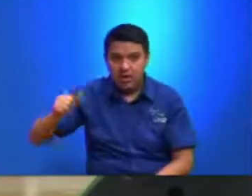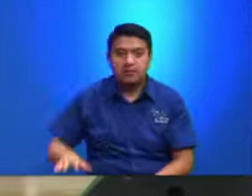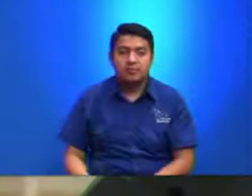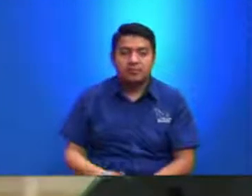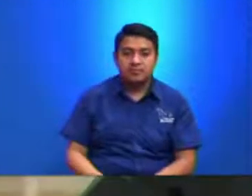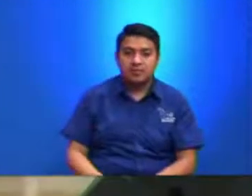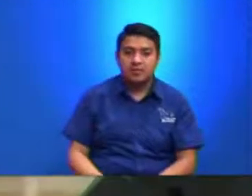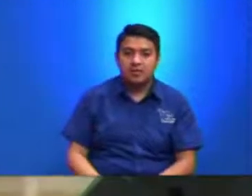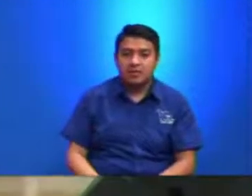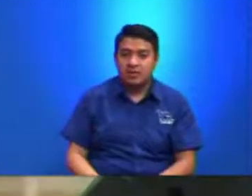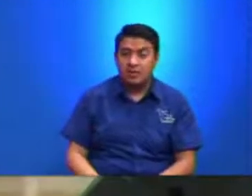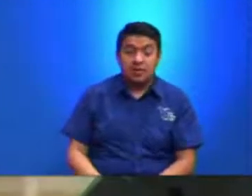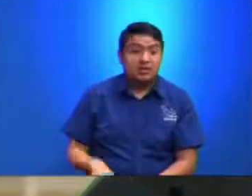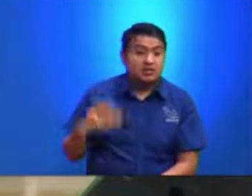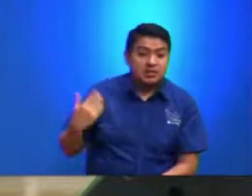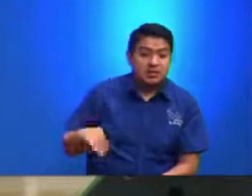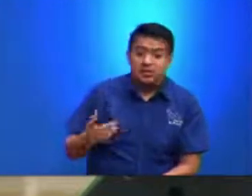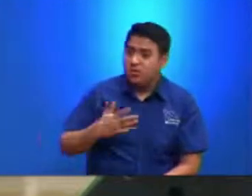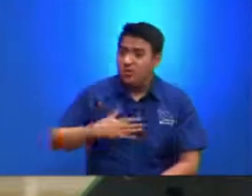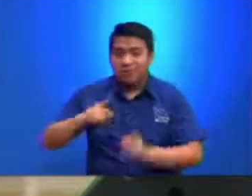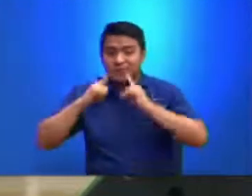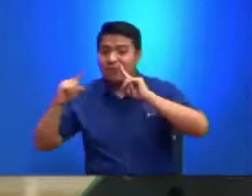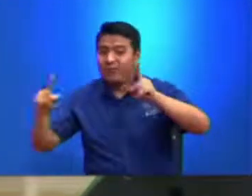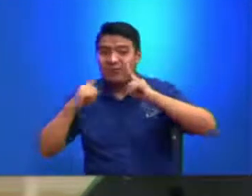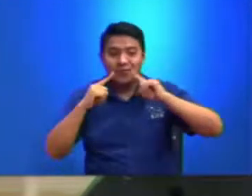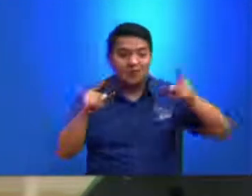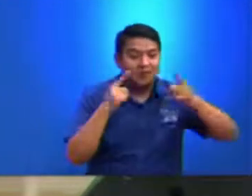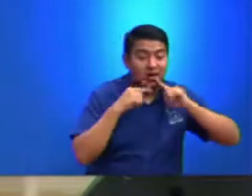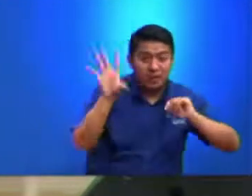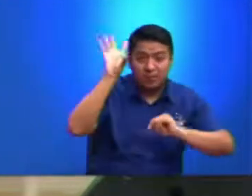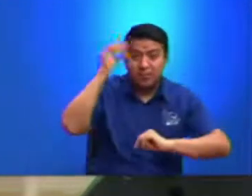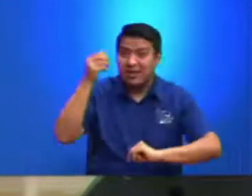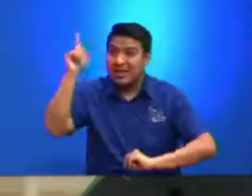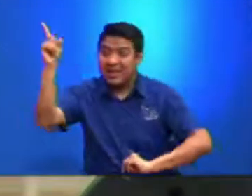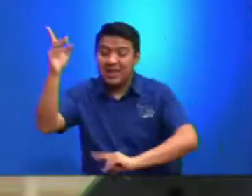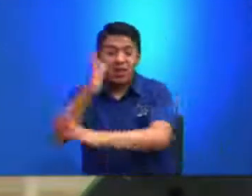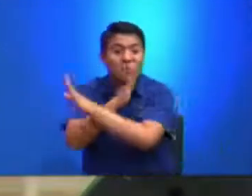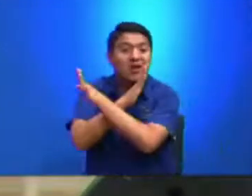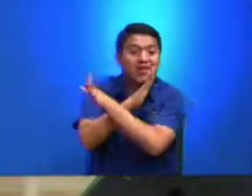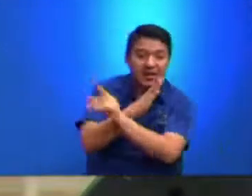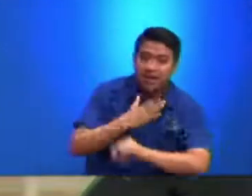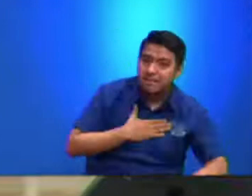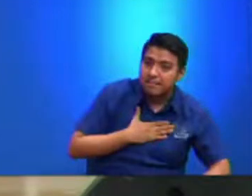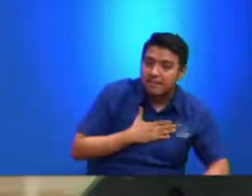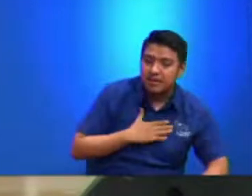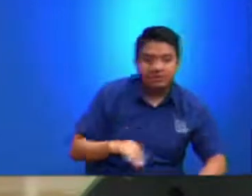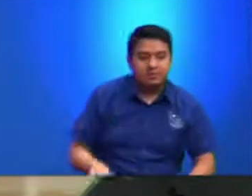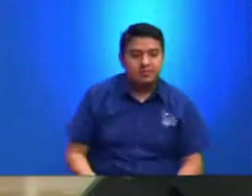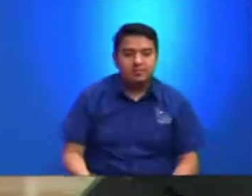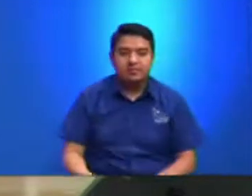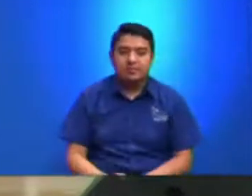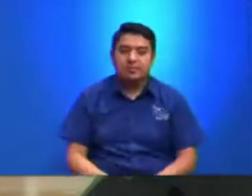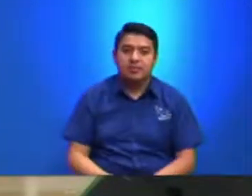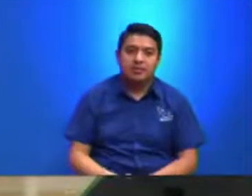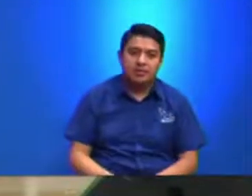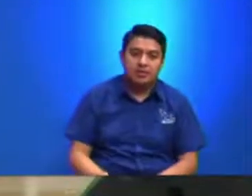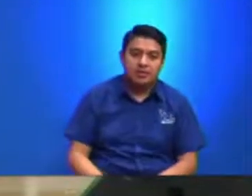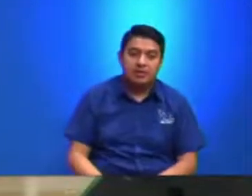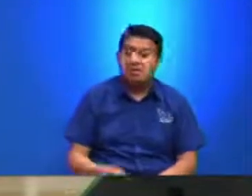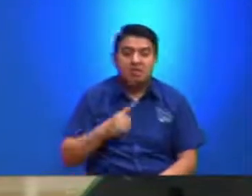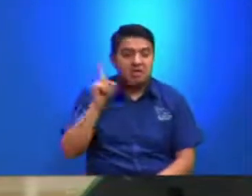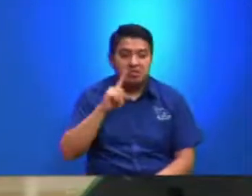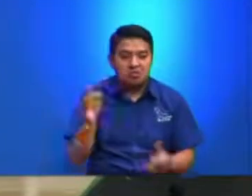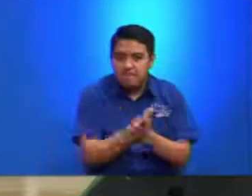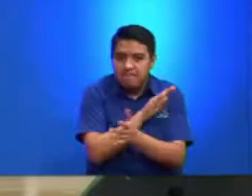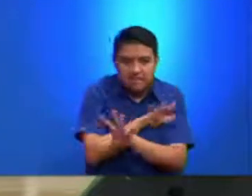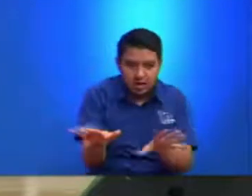garganta seca. Voy a testificar de lo que Dios ha hecho en mi vida. Yo tengo otro amigo. Mire, pues le estoy hablando de otros amigos,